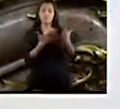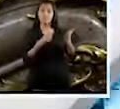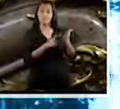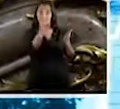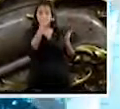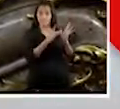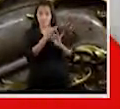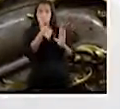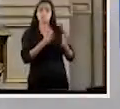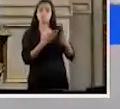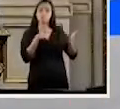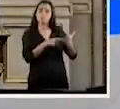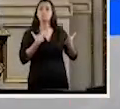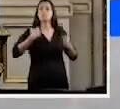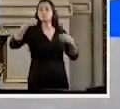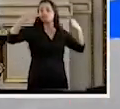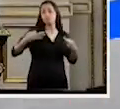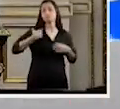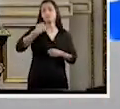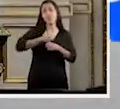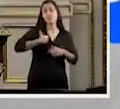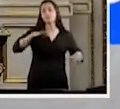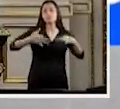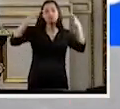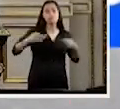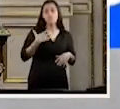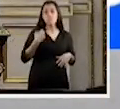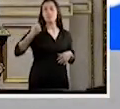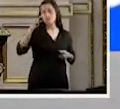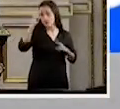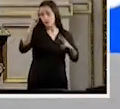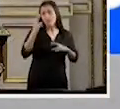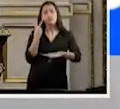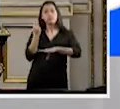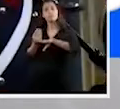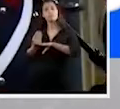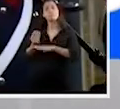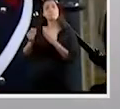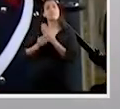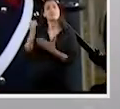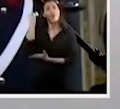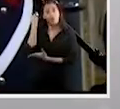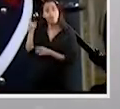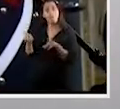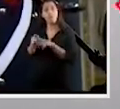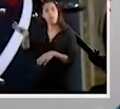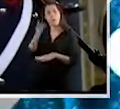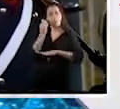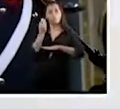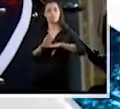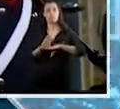no es que los que pasa la pregunta pero digo que qué tan difícil es tener hoy en día una empresa un negocio por más chico que sea de nuestro